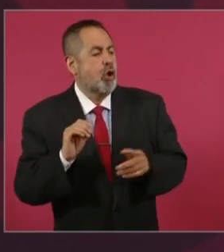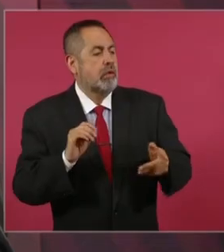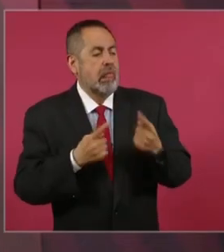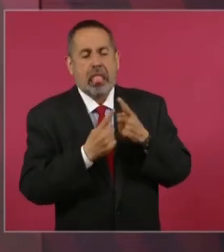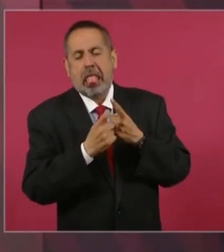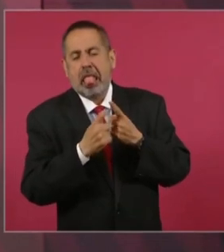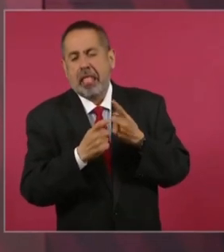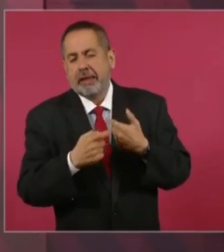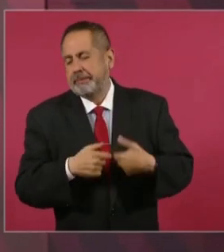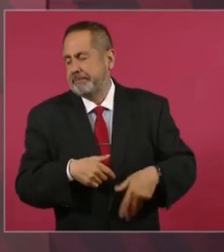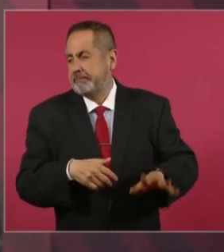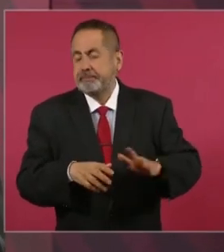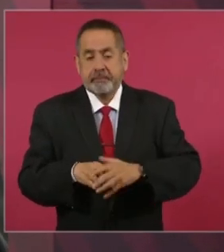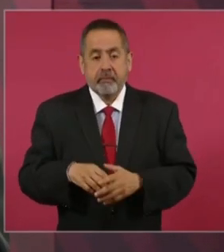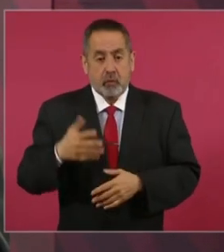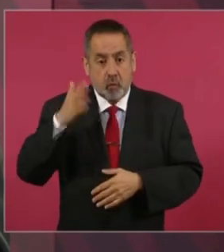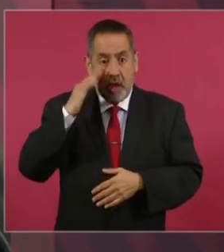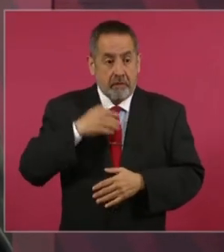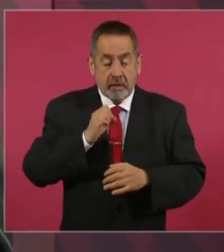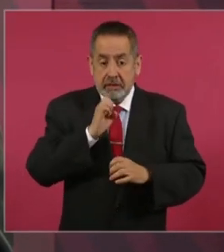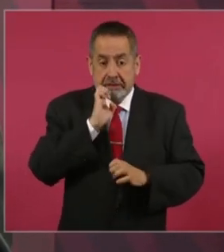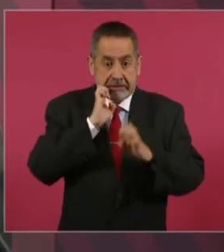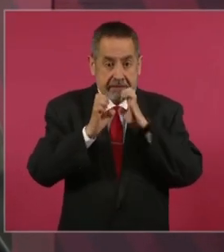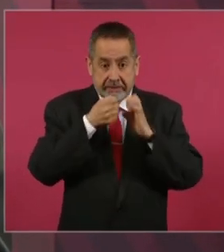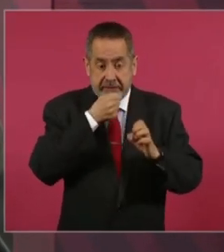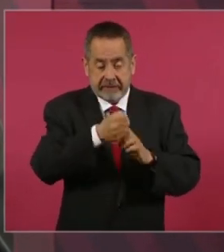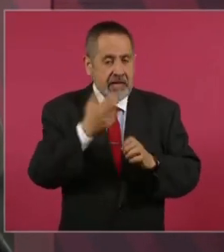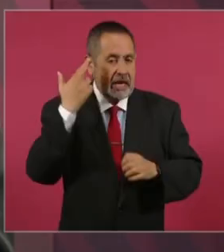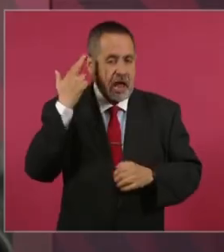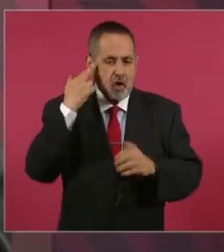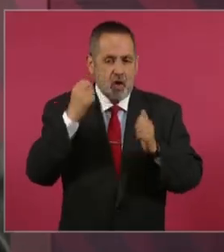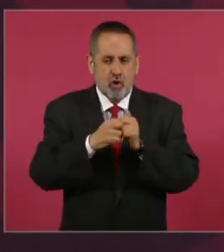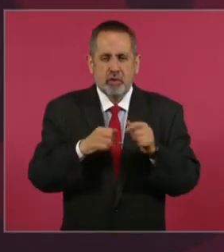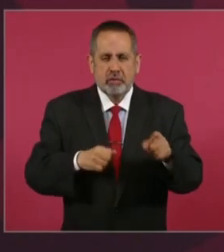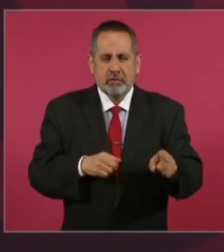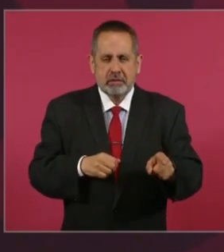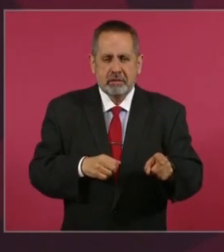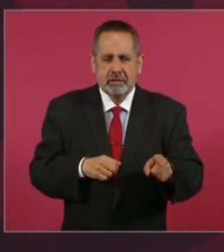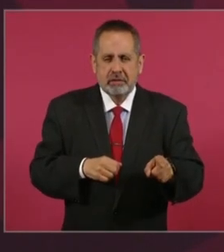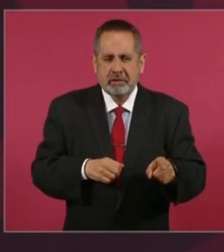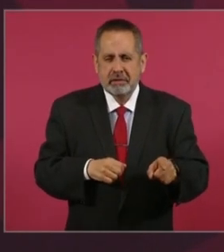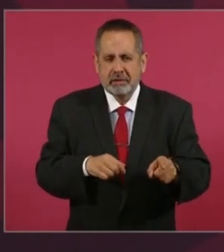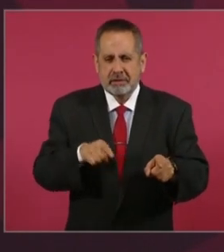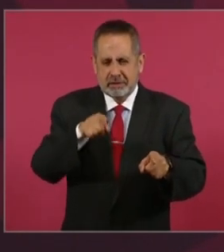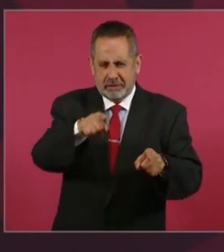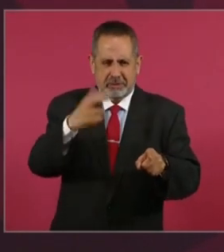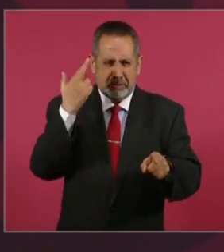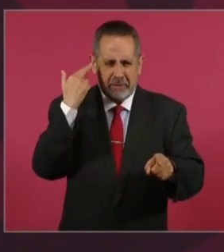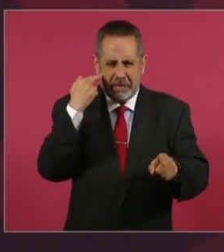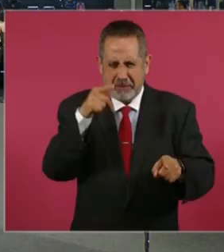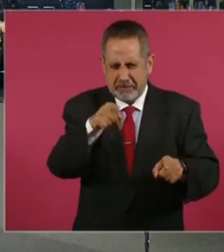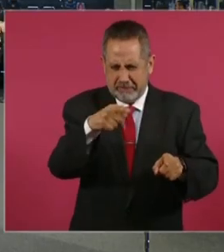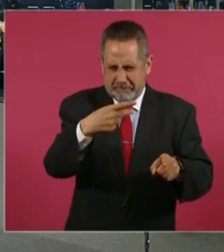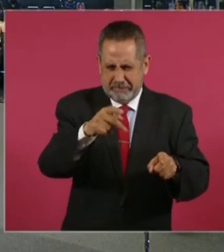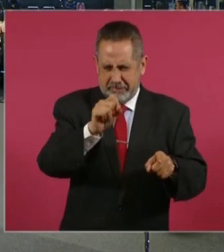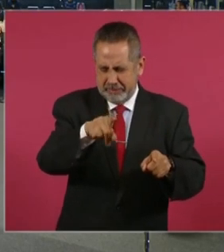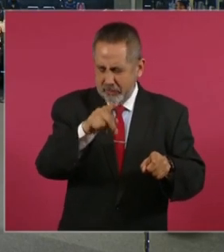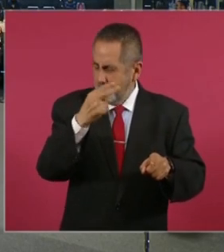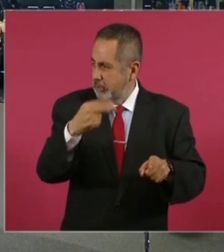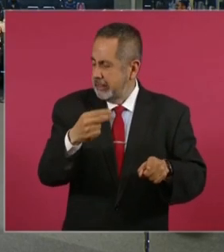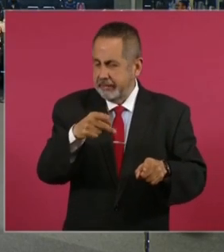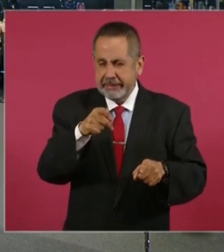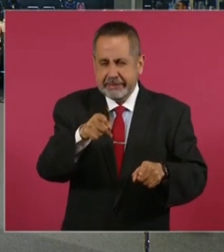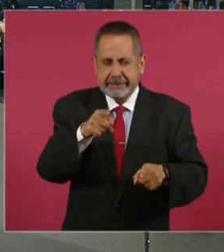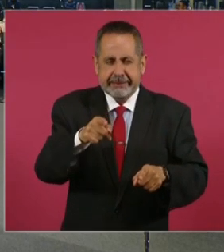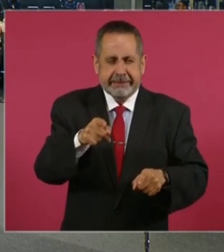Una vez fui a una entrevista de radio con, allá en tu radio, ¿cómo se llama?